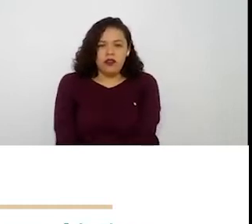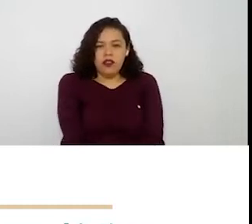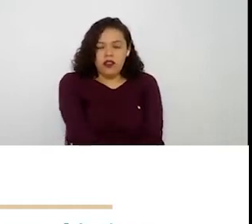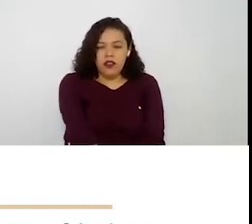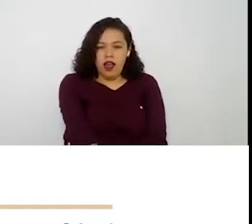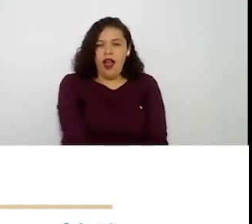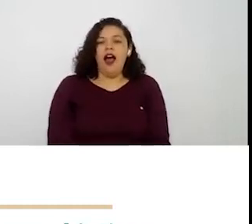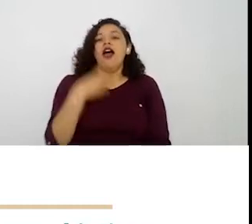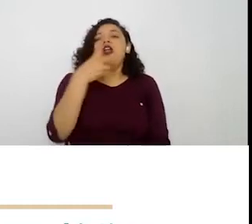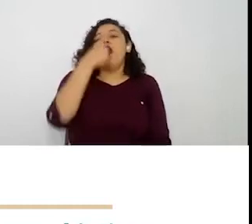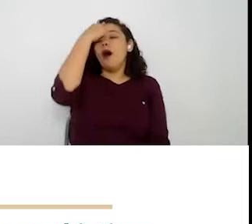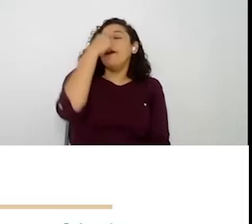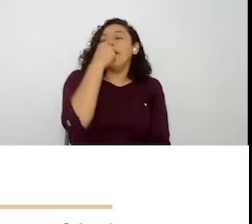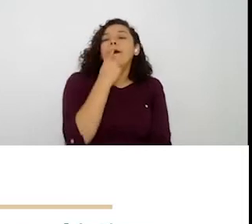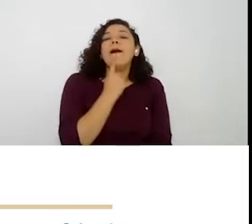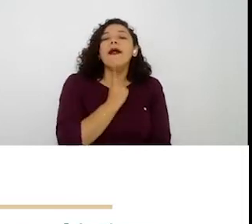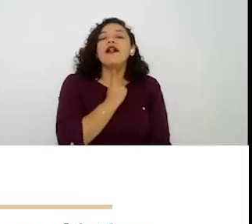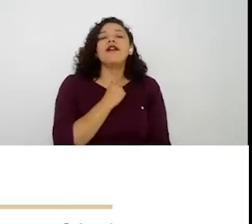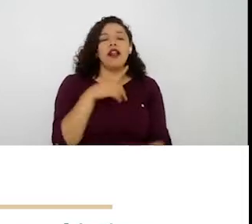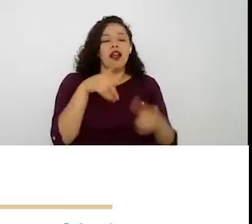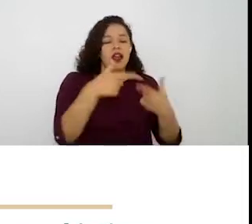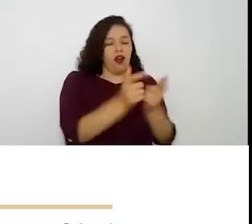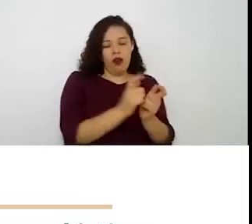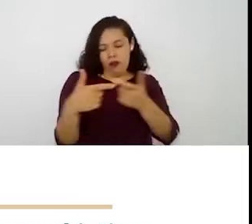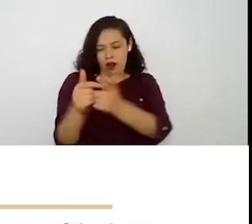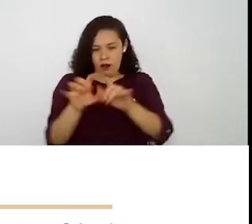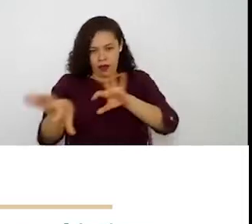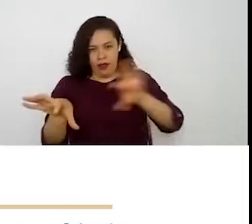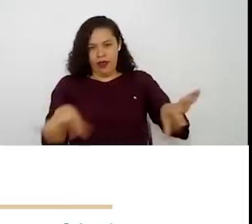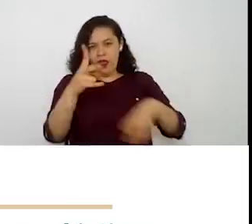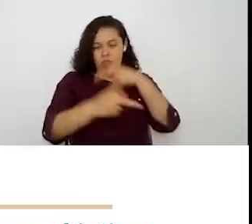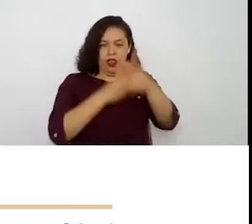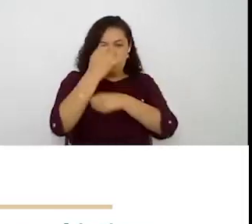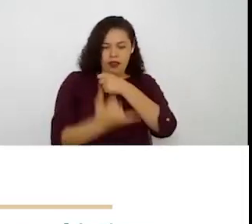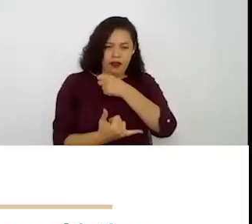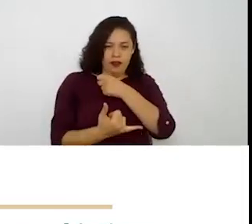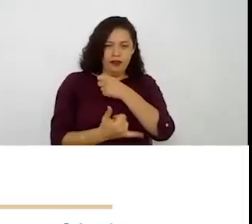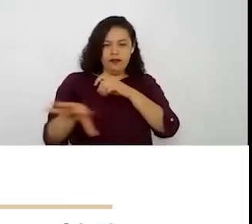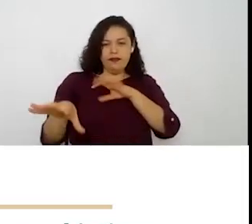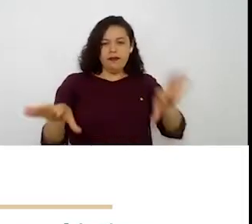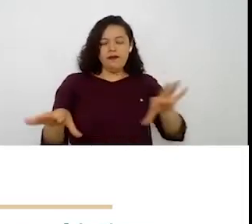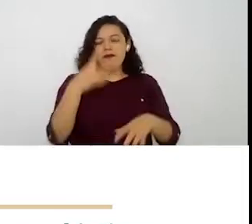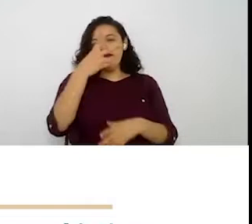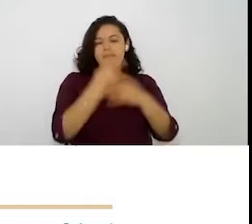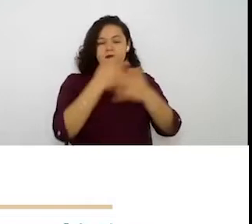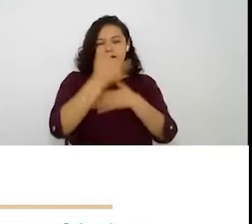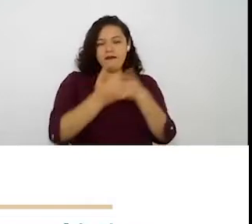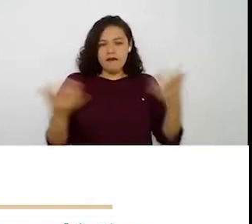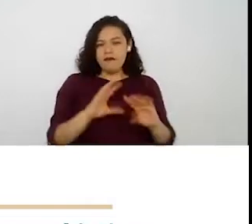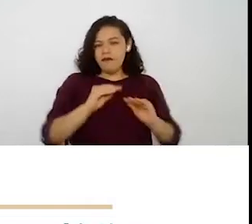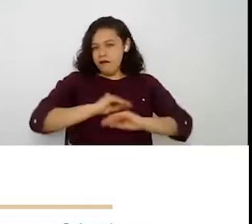dos perfiles de población por tanto van a ver dos proyectos vamos a tener que elaborar dos proyectos Obviamente